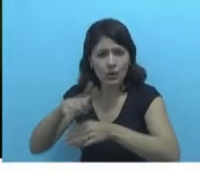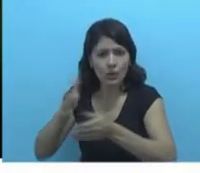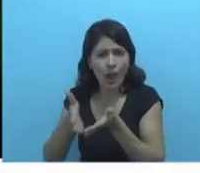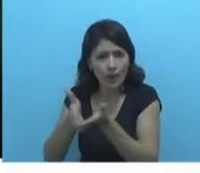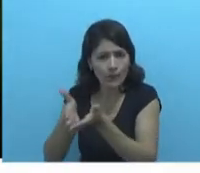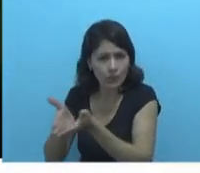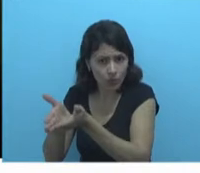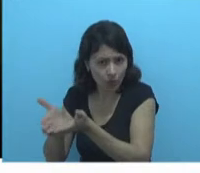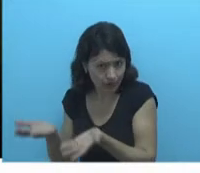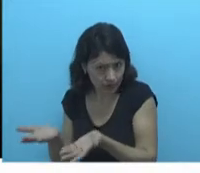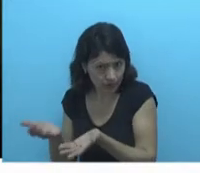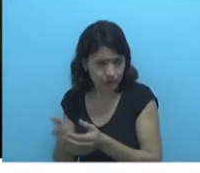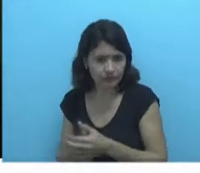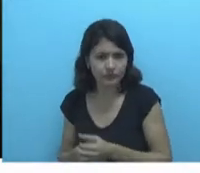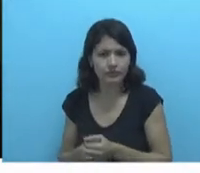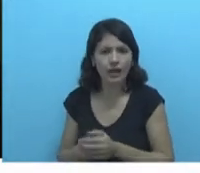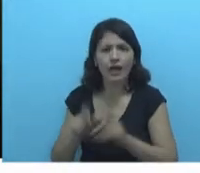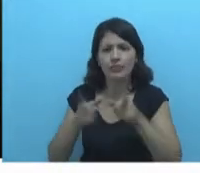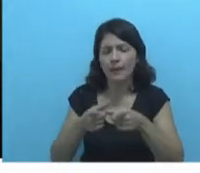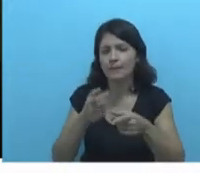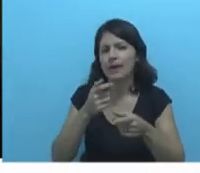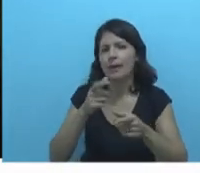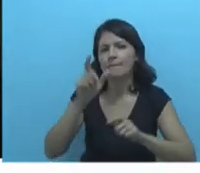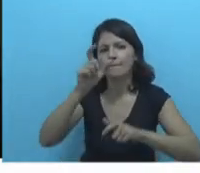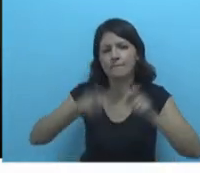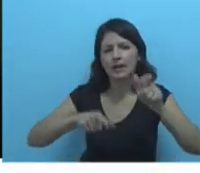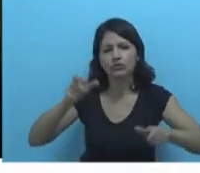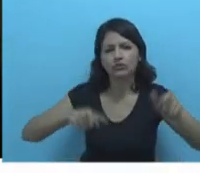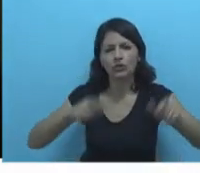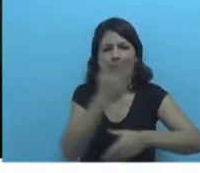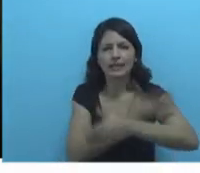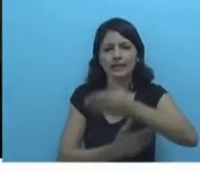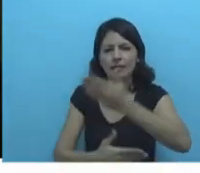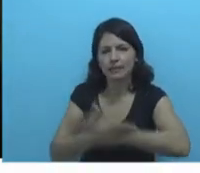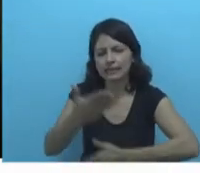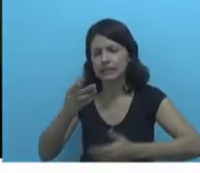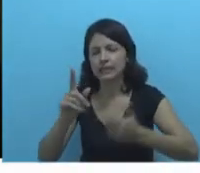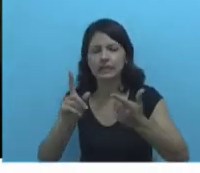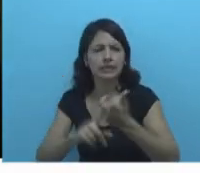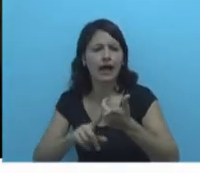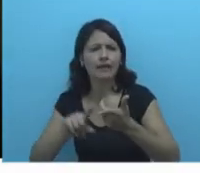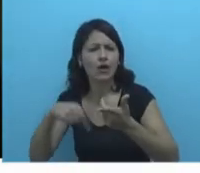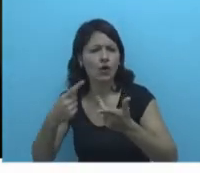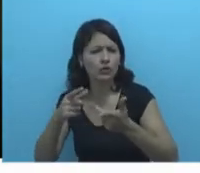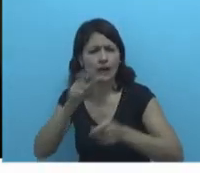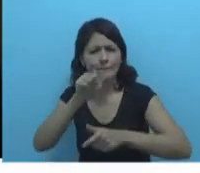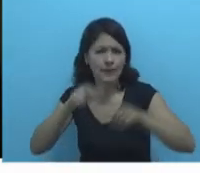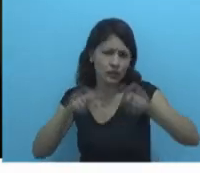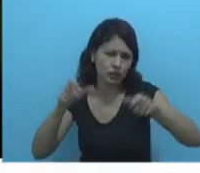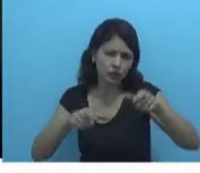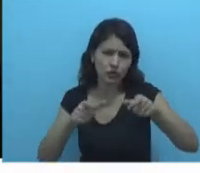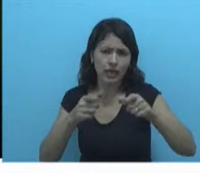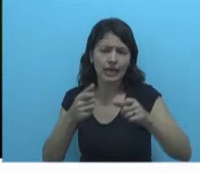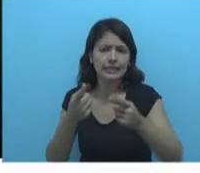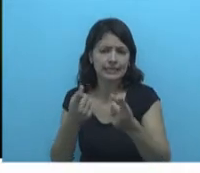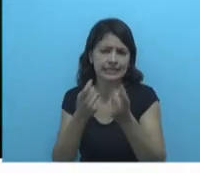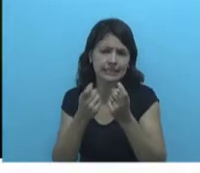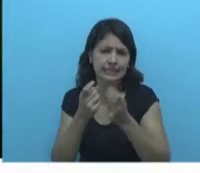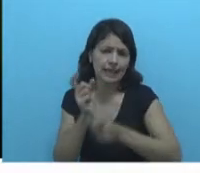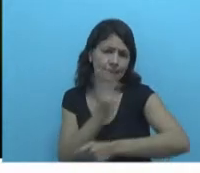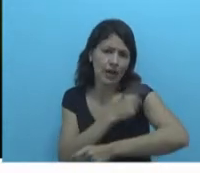sector de las personas con discapacidad o sobre otros que indispensablemente necesitan